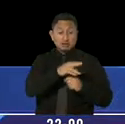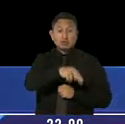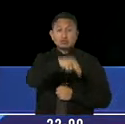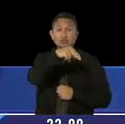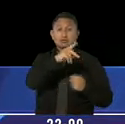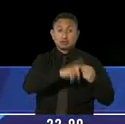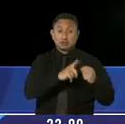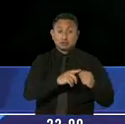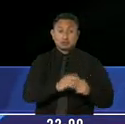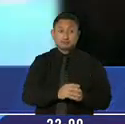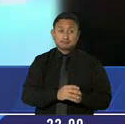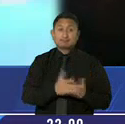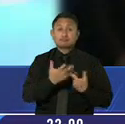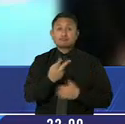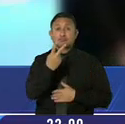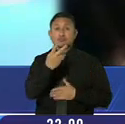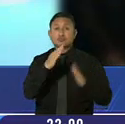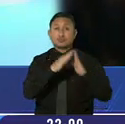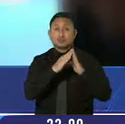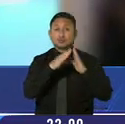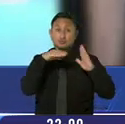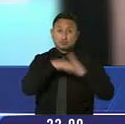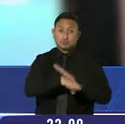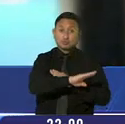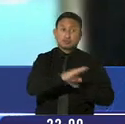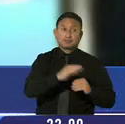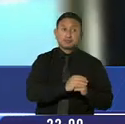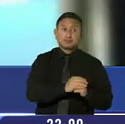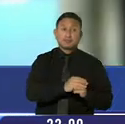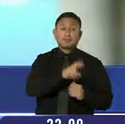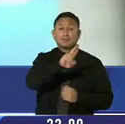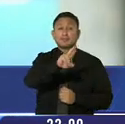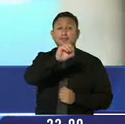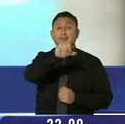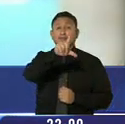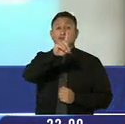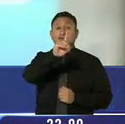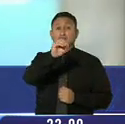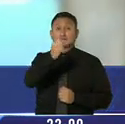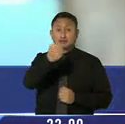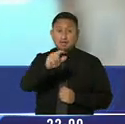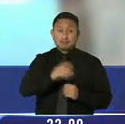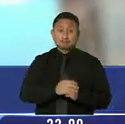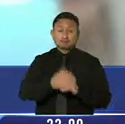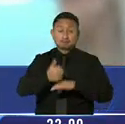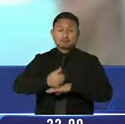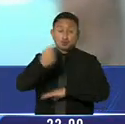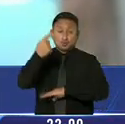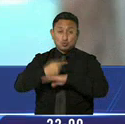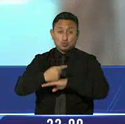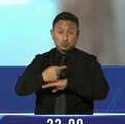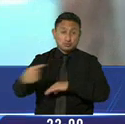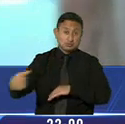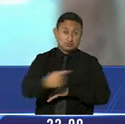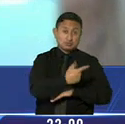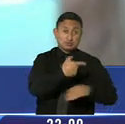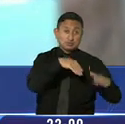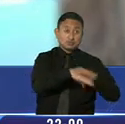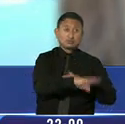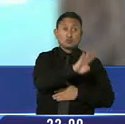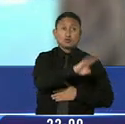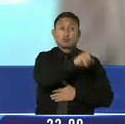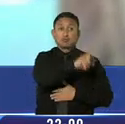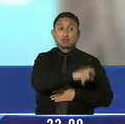En dos allanamientos realizados en el sector de la Rol 2, cumplieron con las órdenes de captura emitidas en contra de cuatro personas, quienes